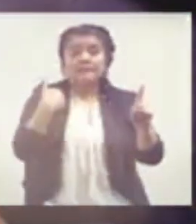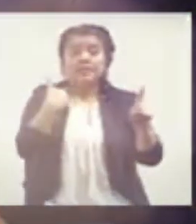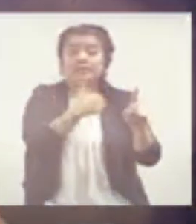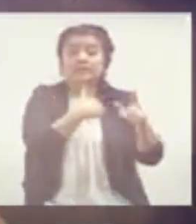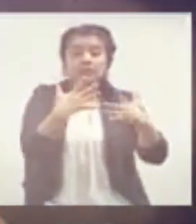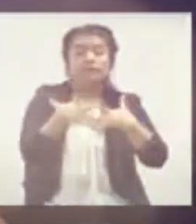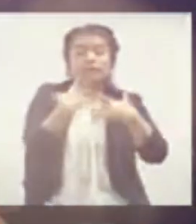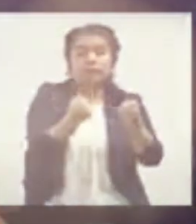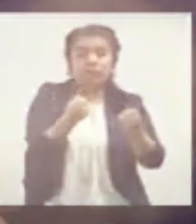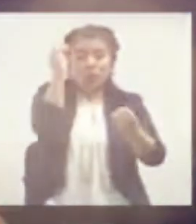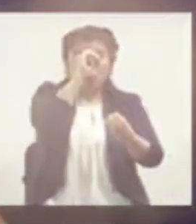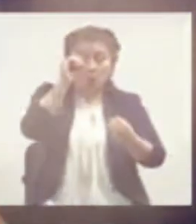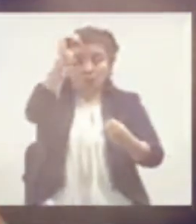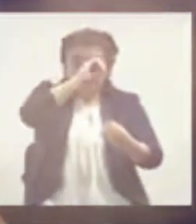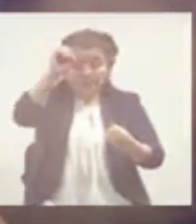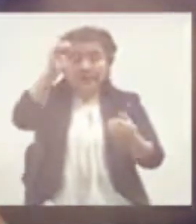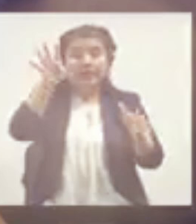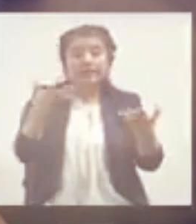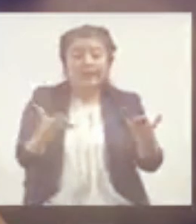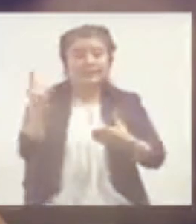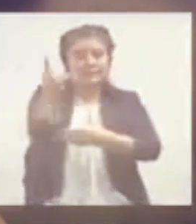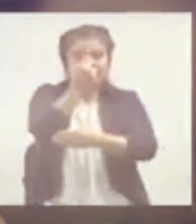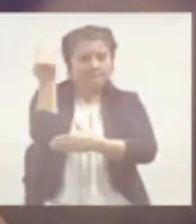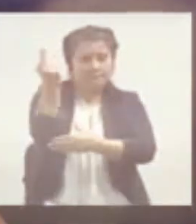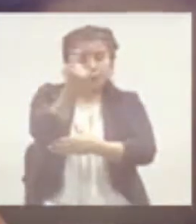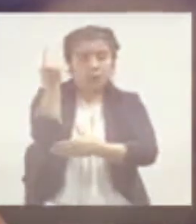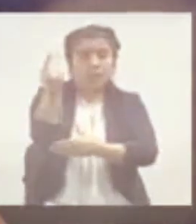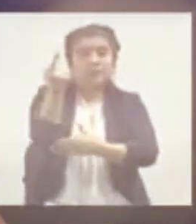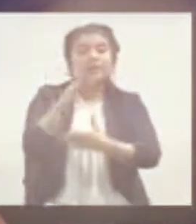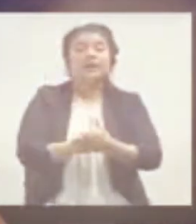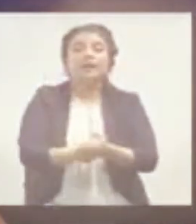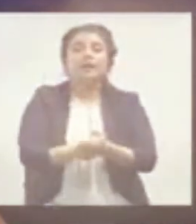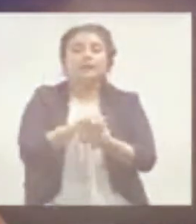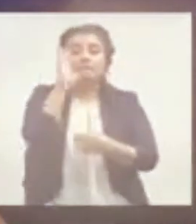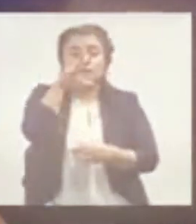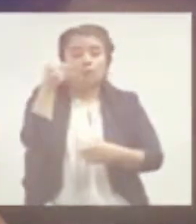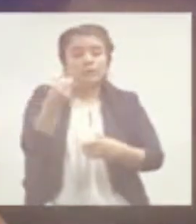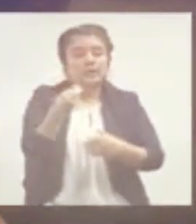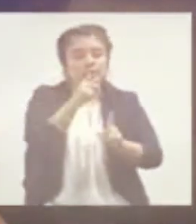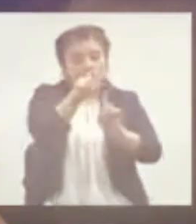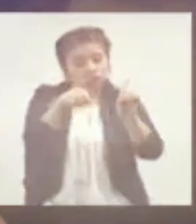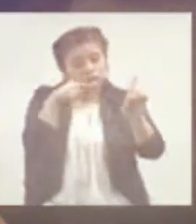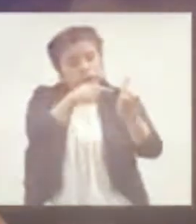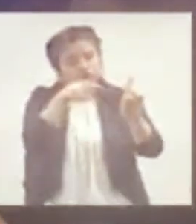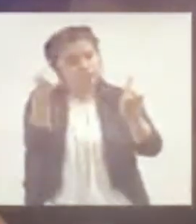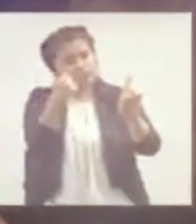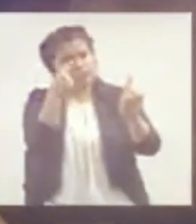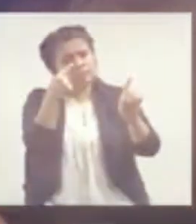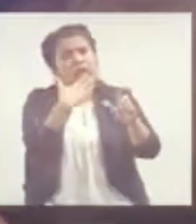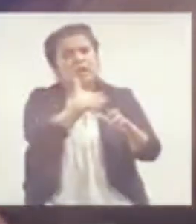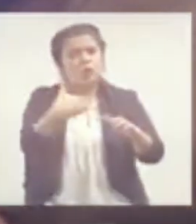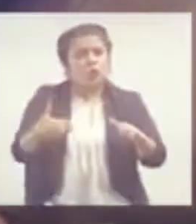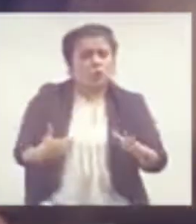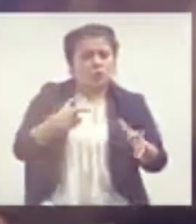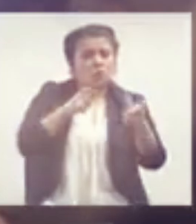Salud, opina al respecto de que es importante o que daría un valor a la gobernanza